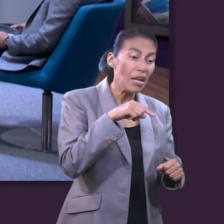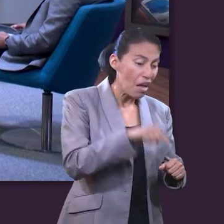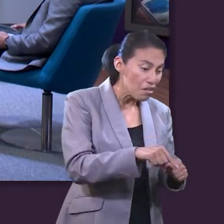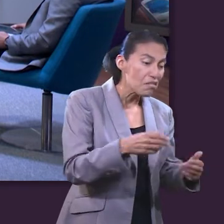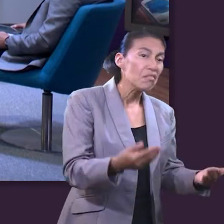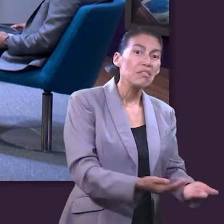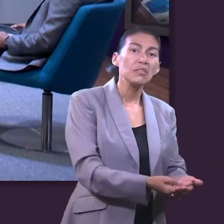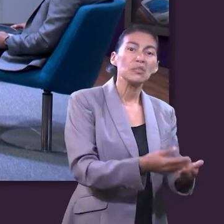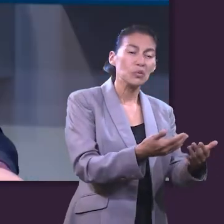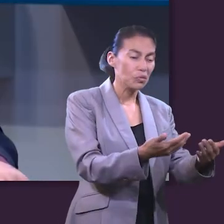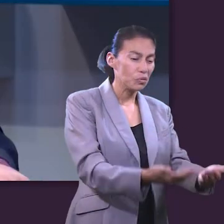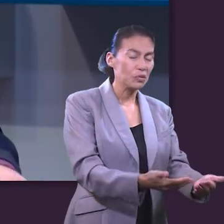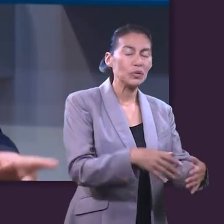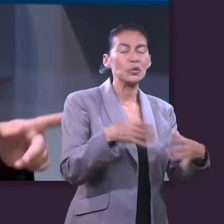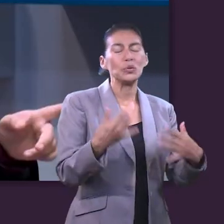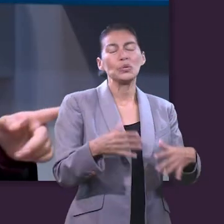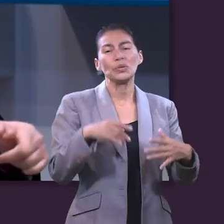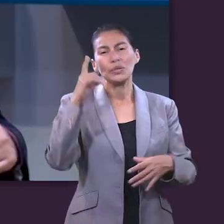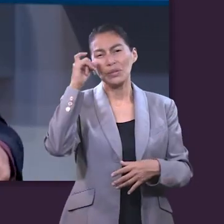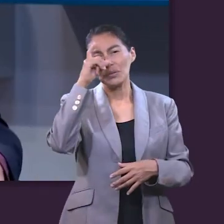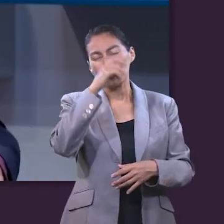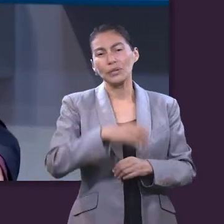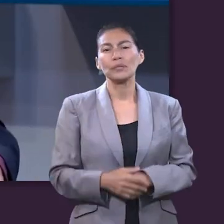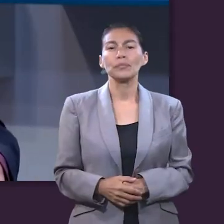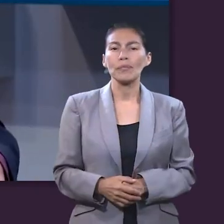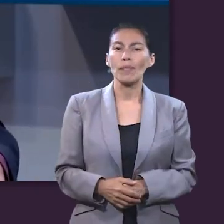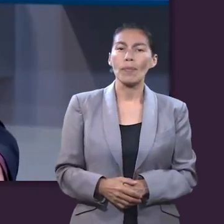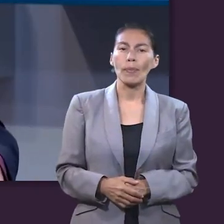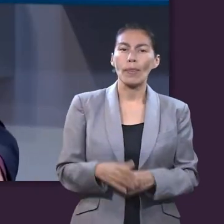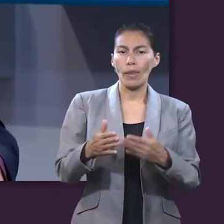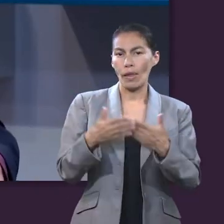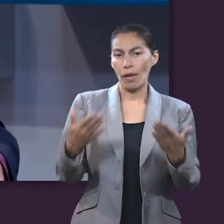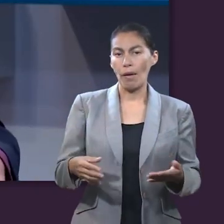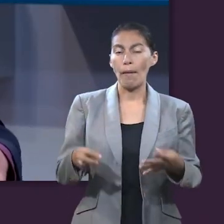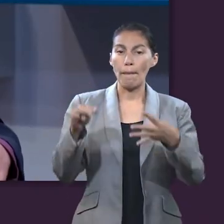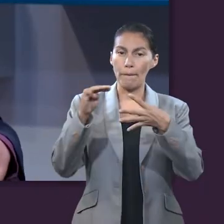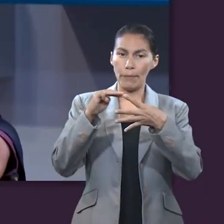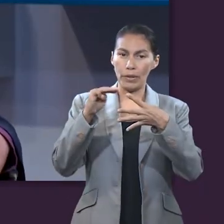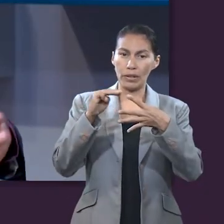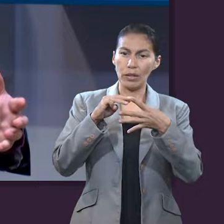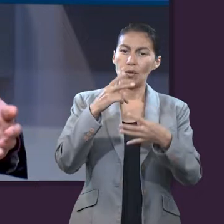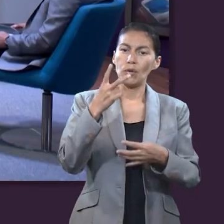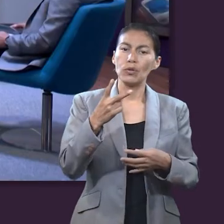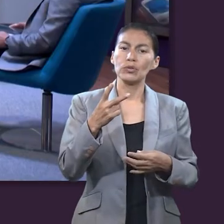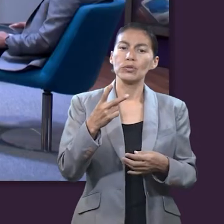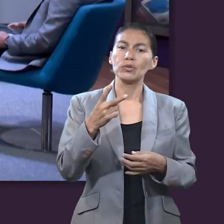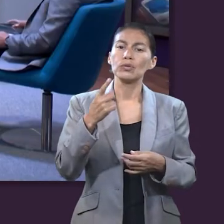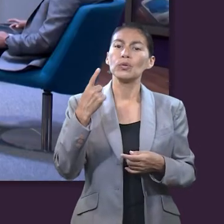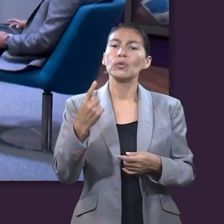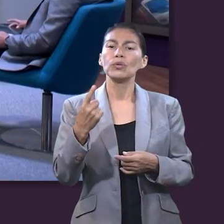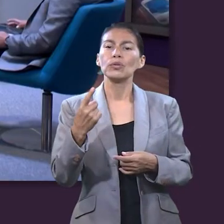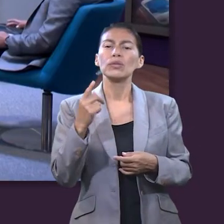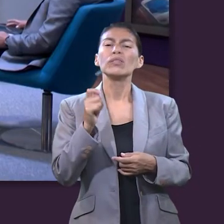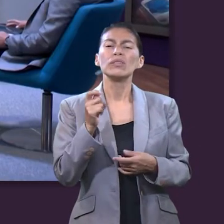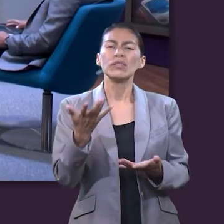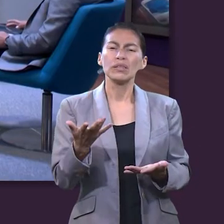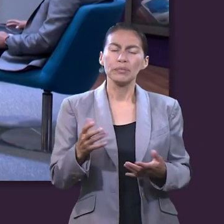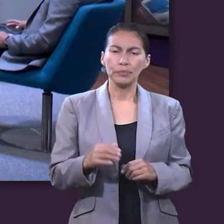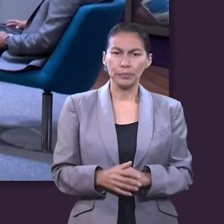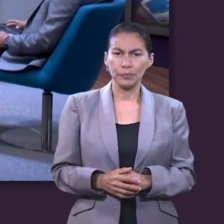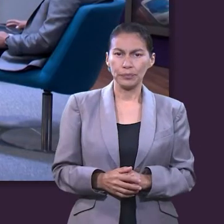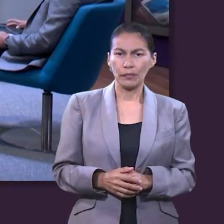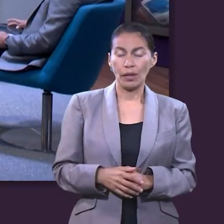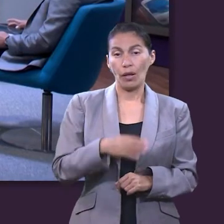presentar. Entonces, así estaba la cosa. Vamos ahora con Mateo 2, a partir del 1. ¿Qué nos dice ahí sobre